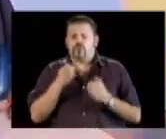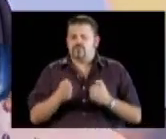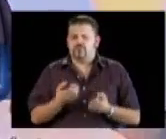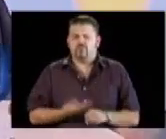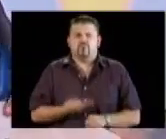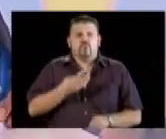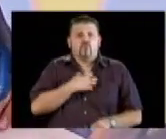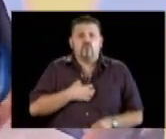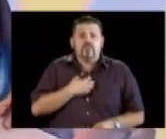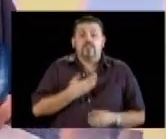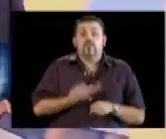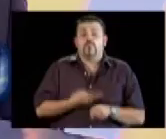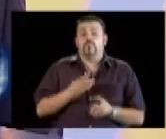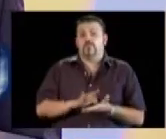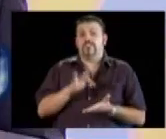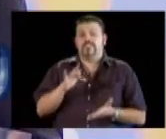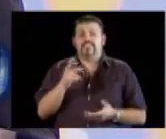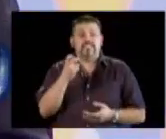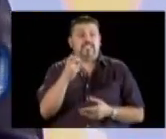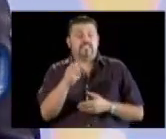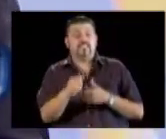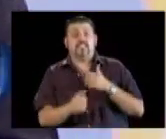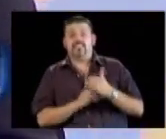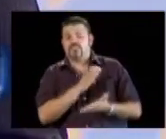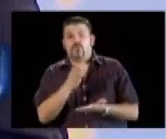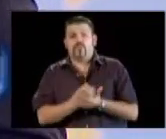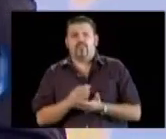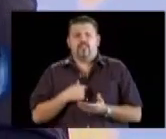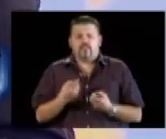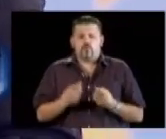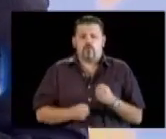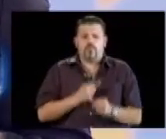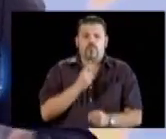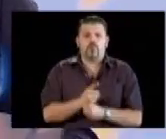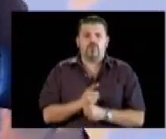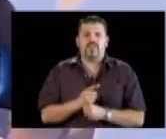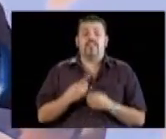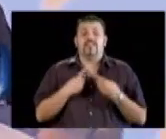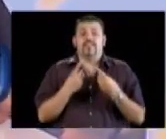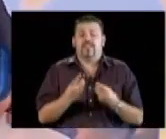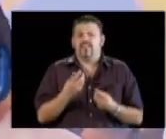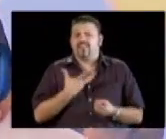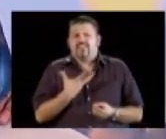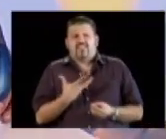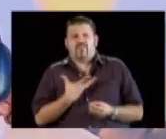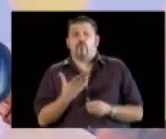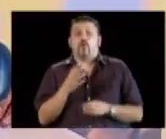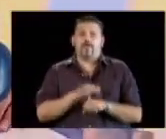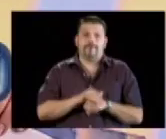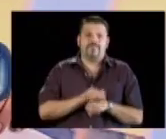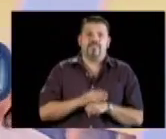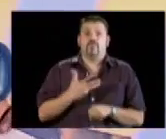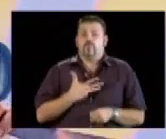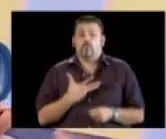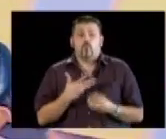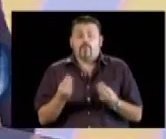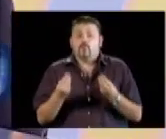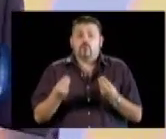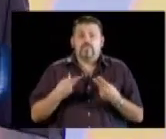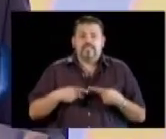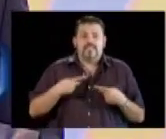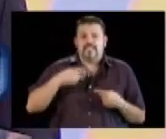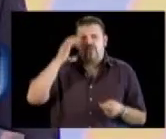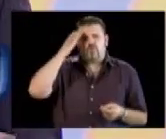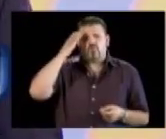muy agradecido. Aquí, en esta ciudad, he tenido la oportunidad de venir en varias ocasiones tengo amigos, tengo gente a la que conozco de muchos